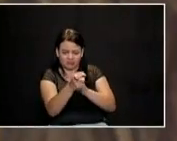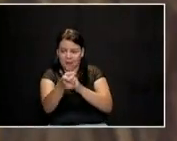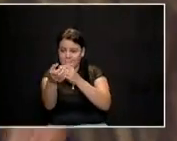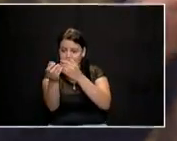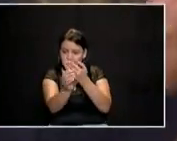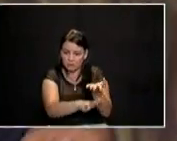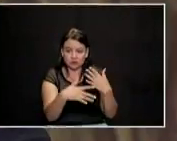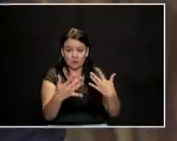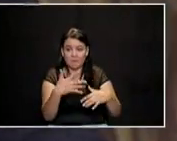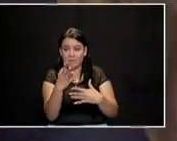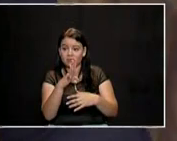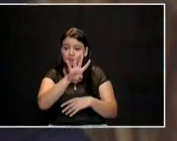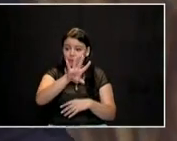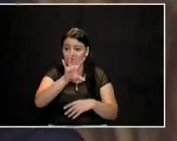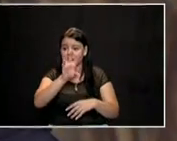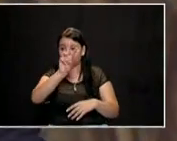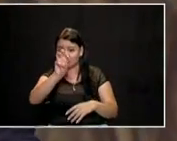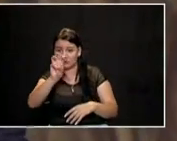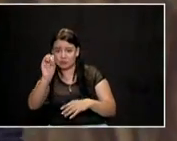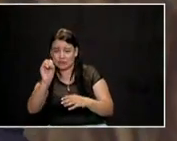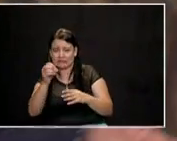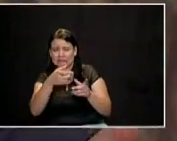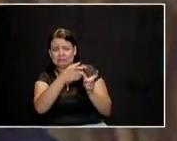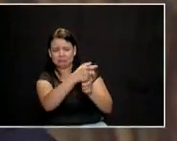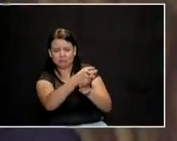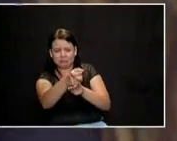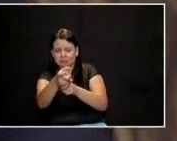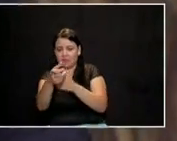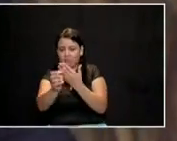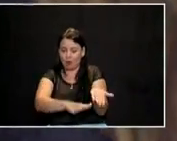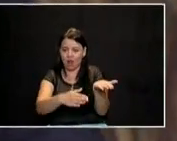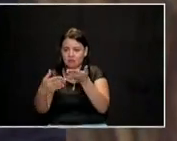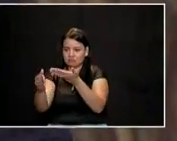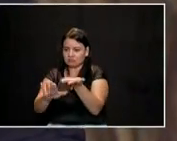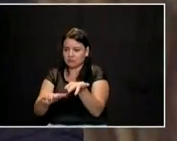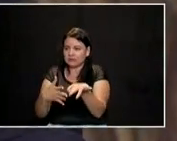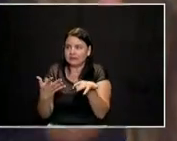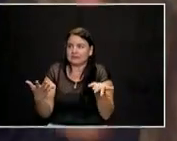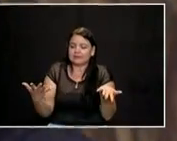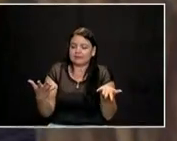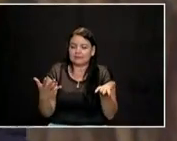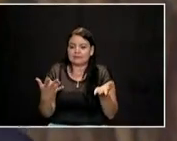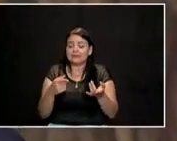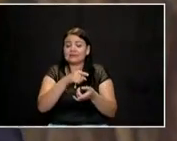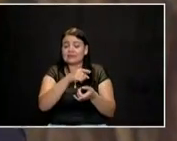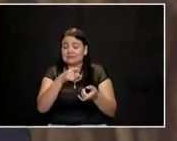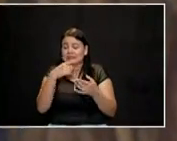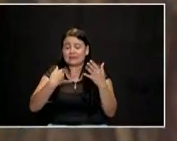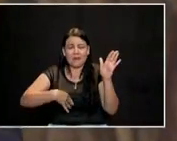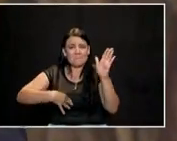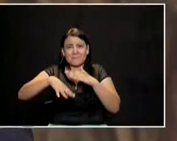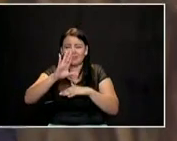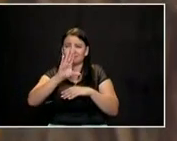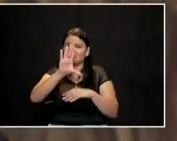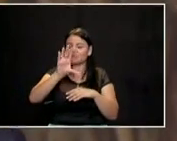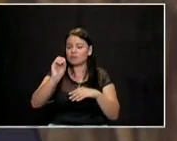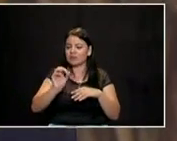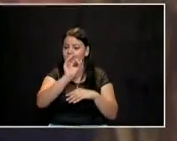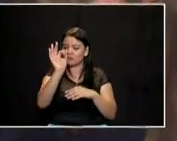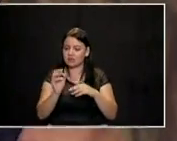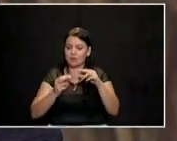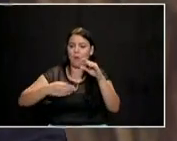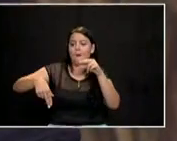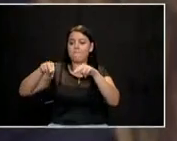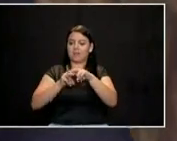superan casi los 480 este año. Hemos crecido más de un 50% de homicidios con respecto al 2015.